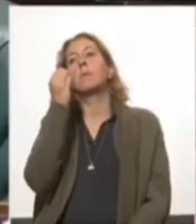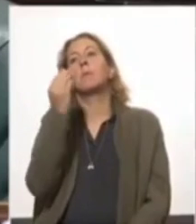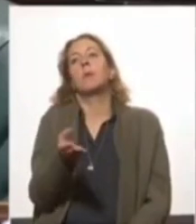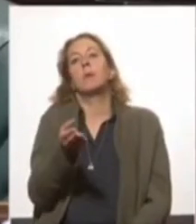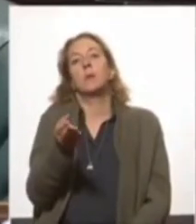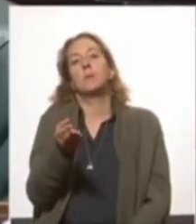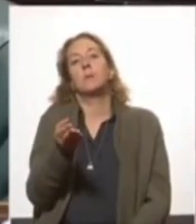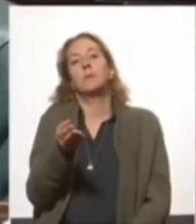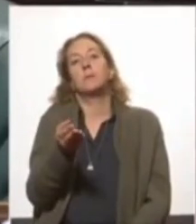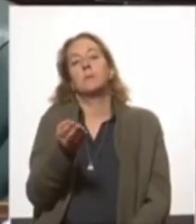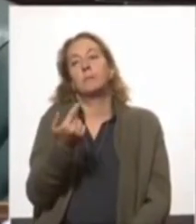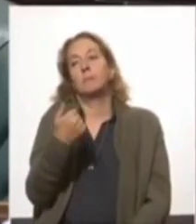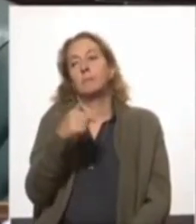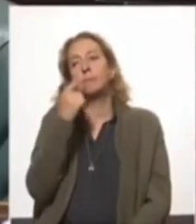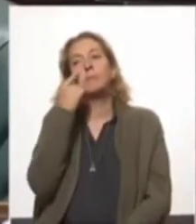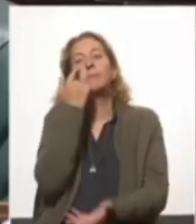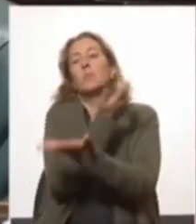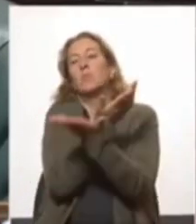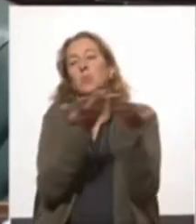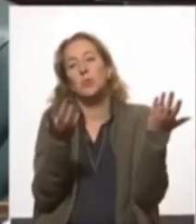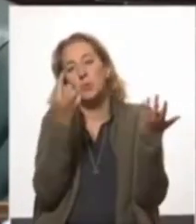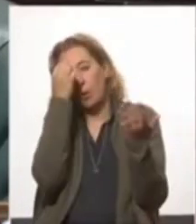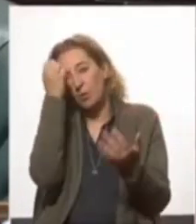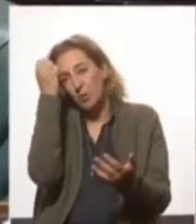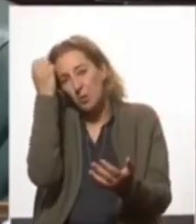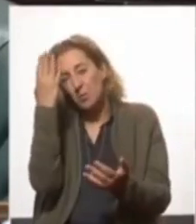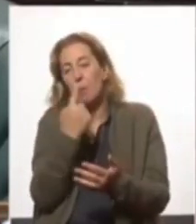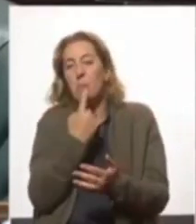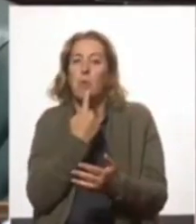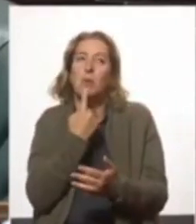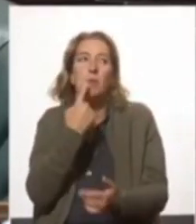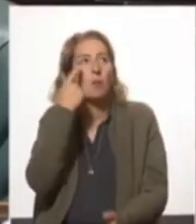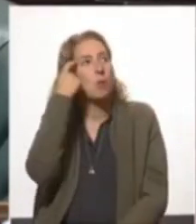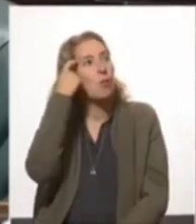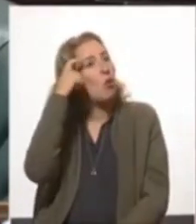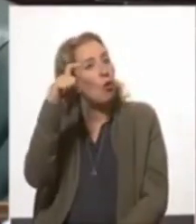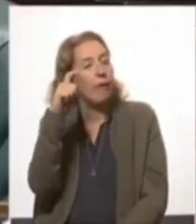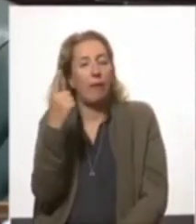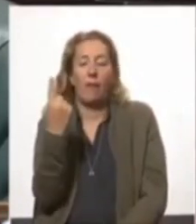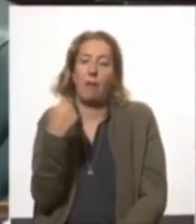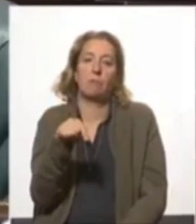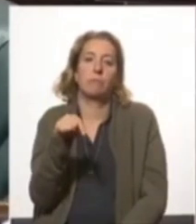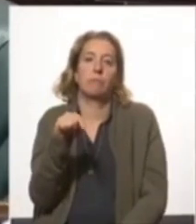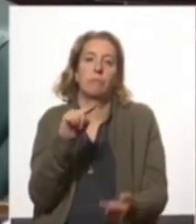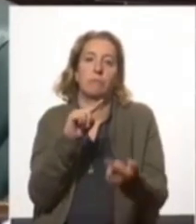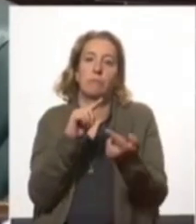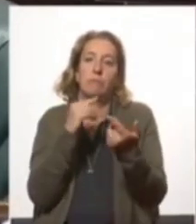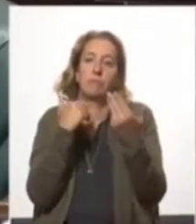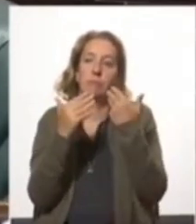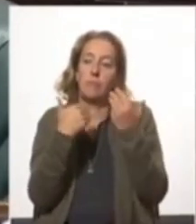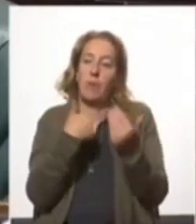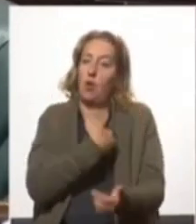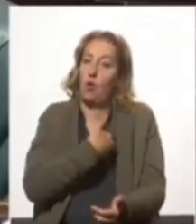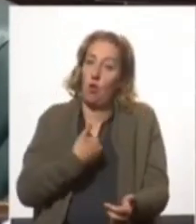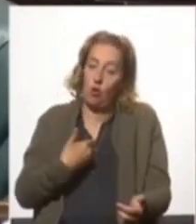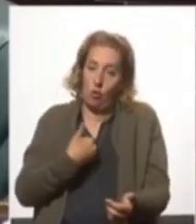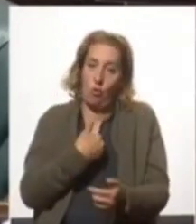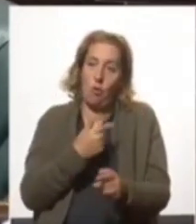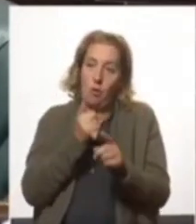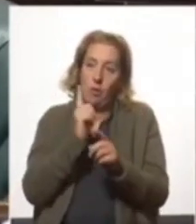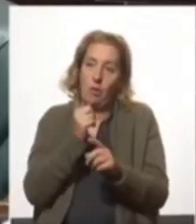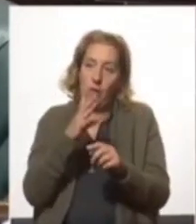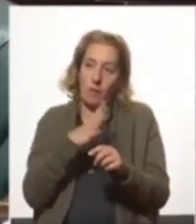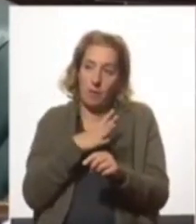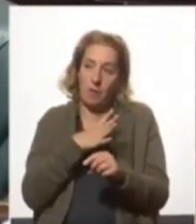porque matriza una concepción político-ideológica, sobre todo referida al rol que tiene que tener